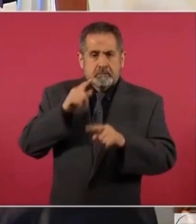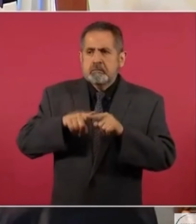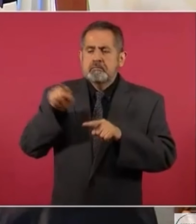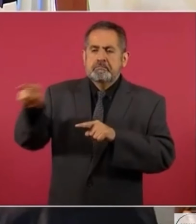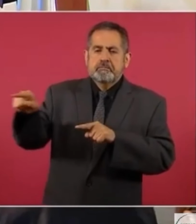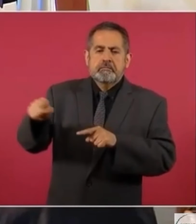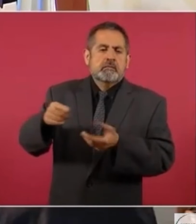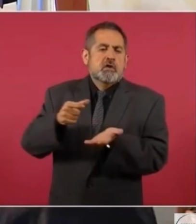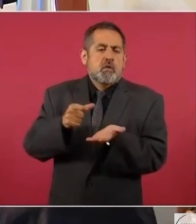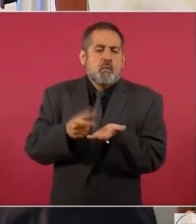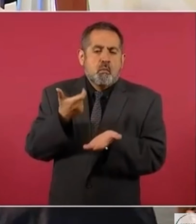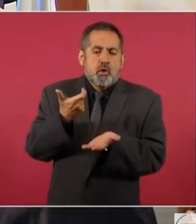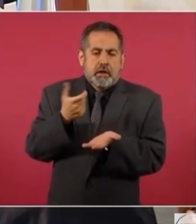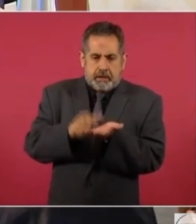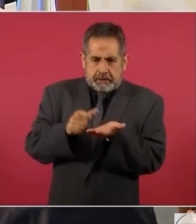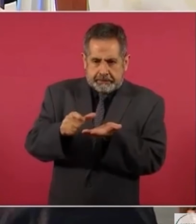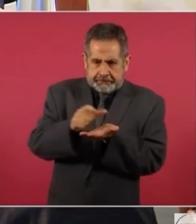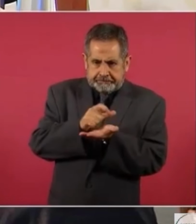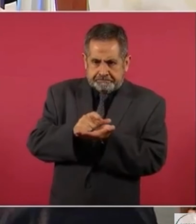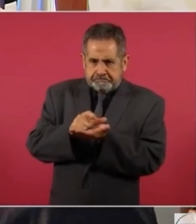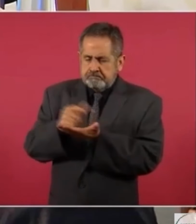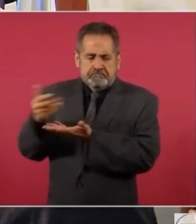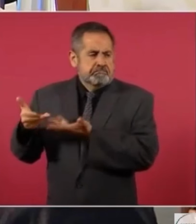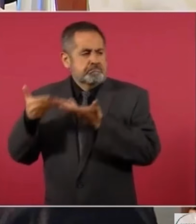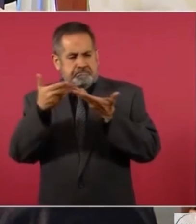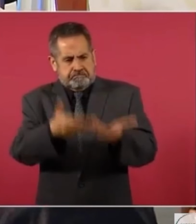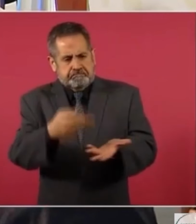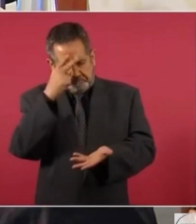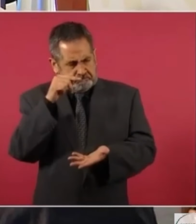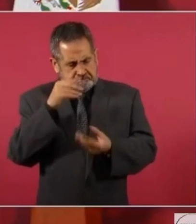porque le tienen confianza al gobierno.